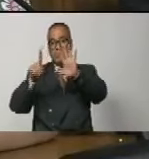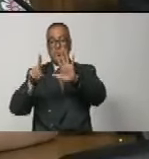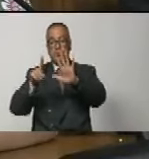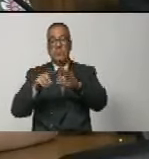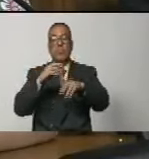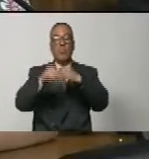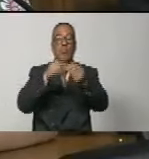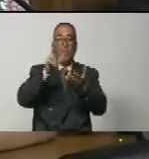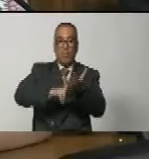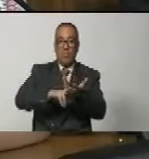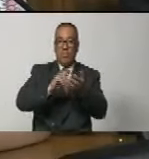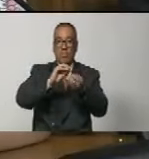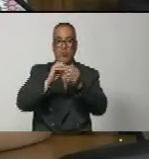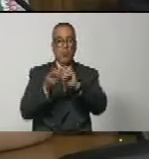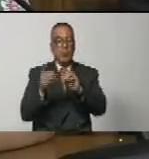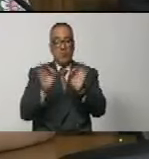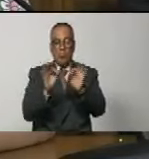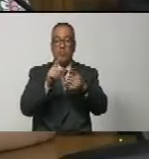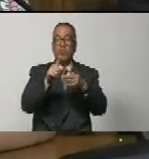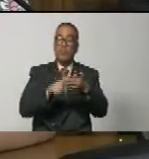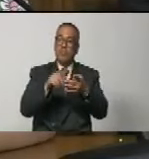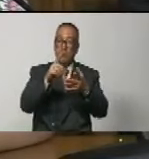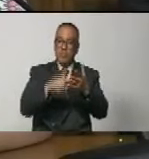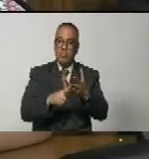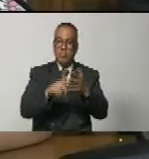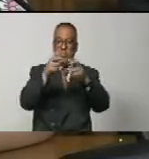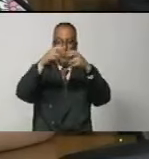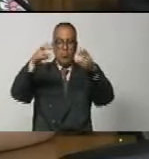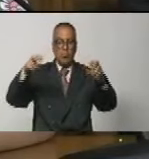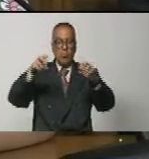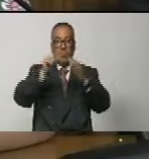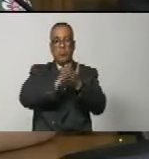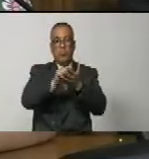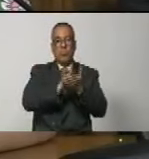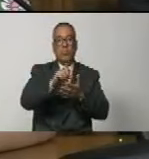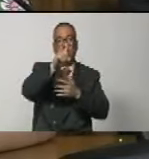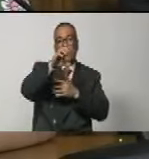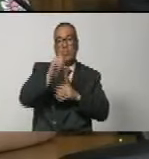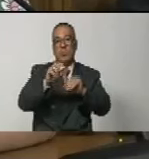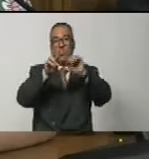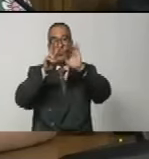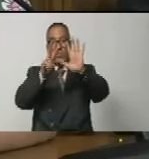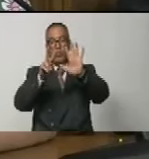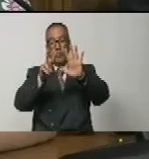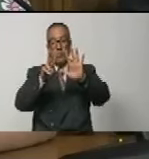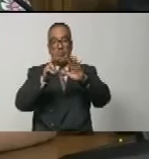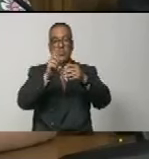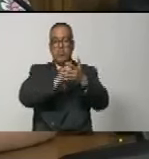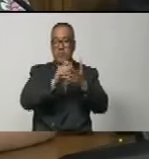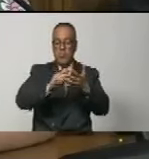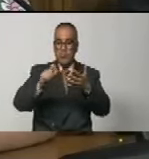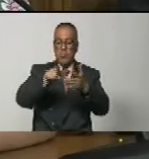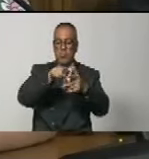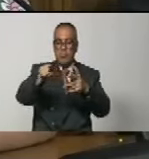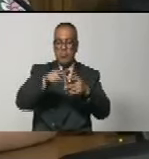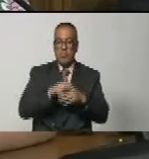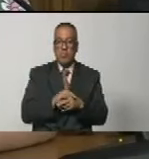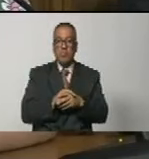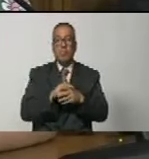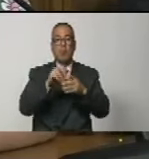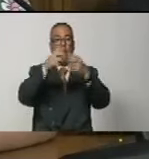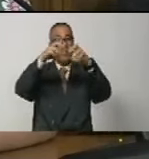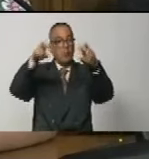246. Se sugiere aprobar sin modificación la denominación del epígrafe del artículo 107, el cual queda redactado en los siguientes